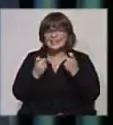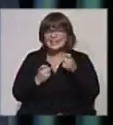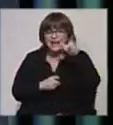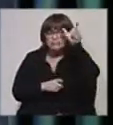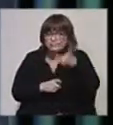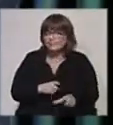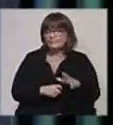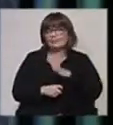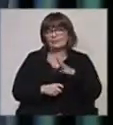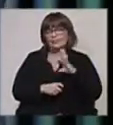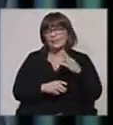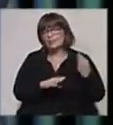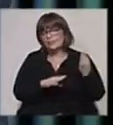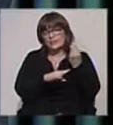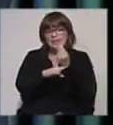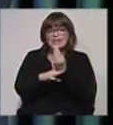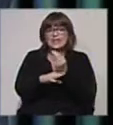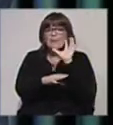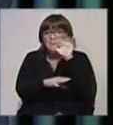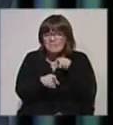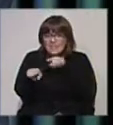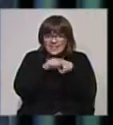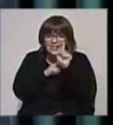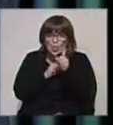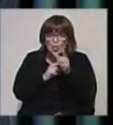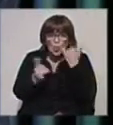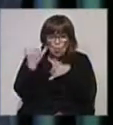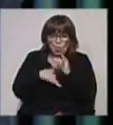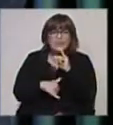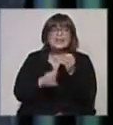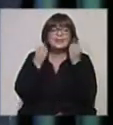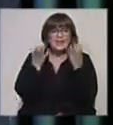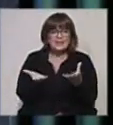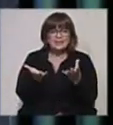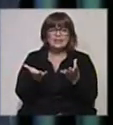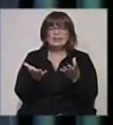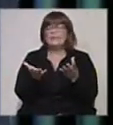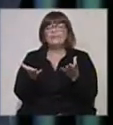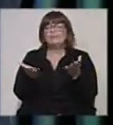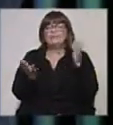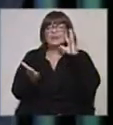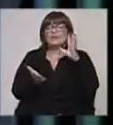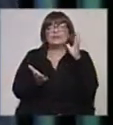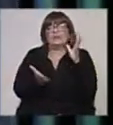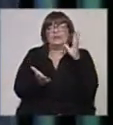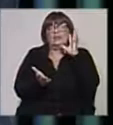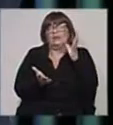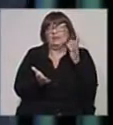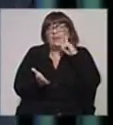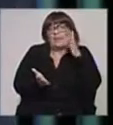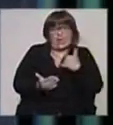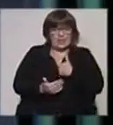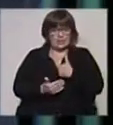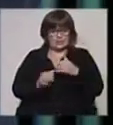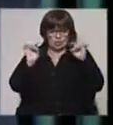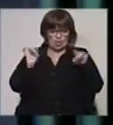de que haya gente en el terreno contando las historias. O sea, no podemos vivir, me parece, los medios